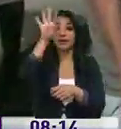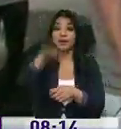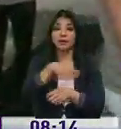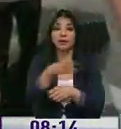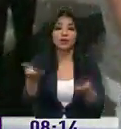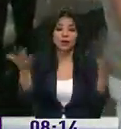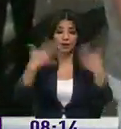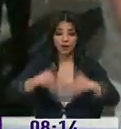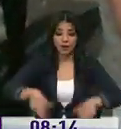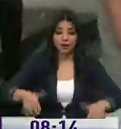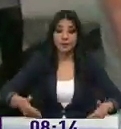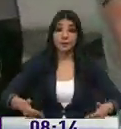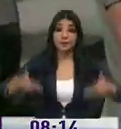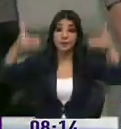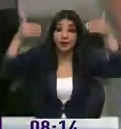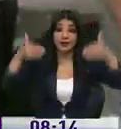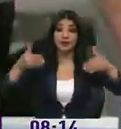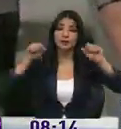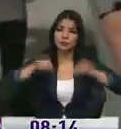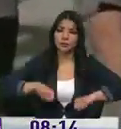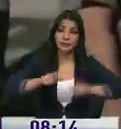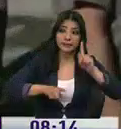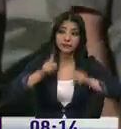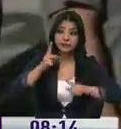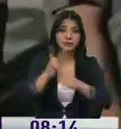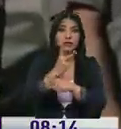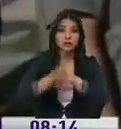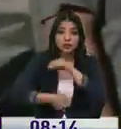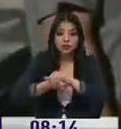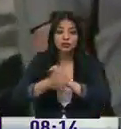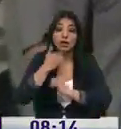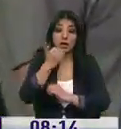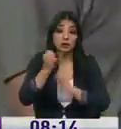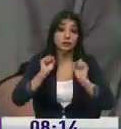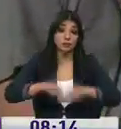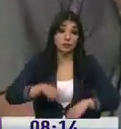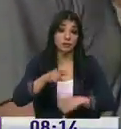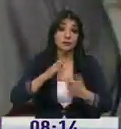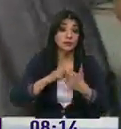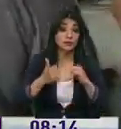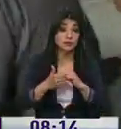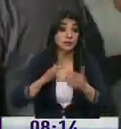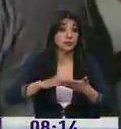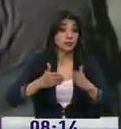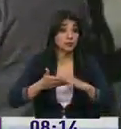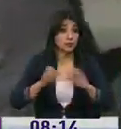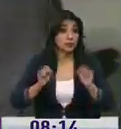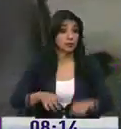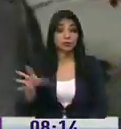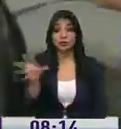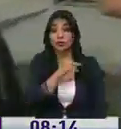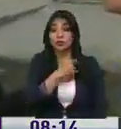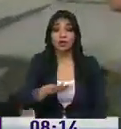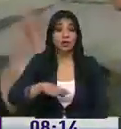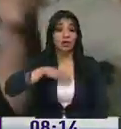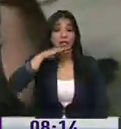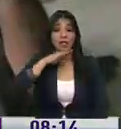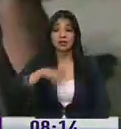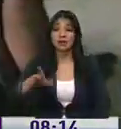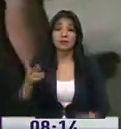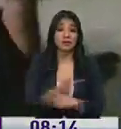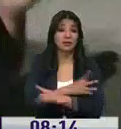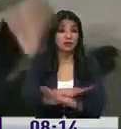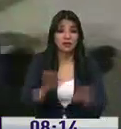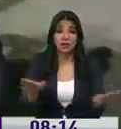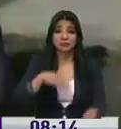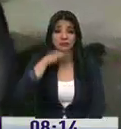esta pared para que tampoco sea guarida de delincuentes, porque eso también puede ser otro problema para la comunidad. Todos están cansados del tema de la delincuencia, parece